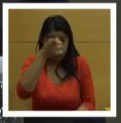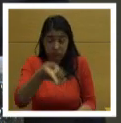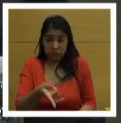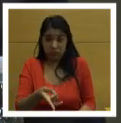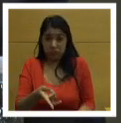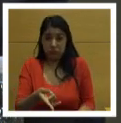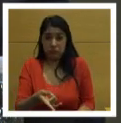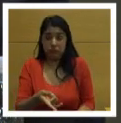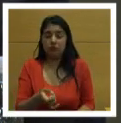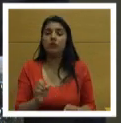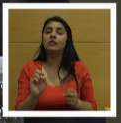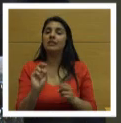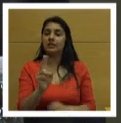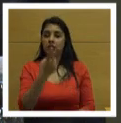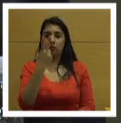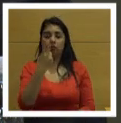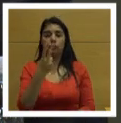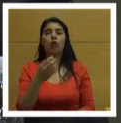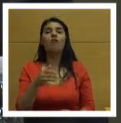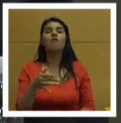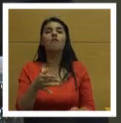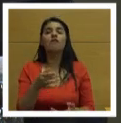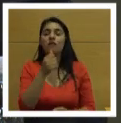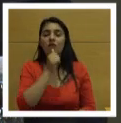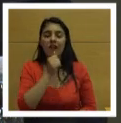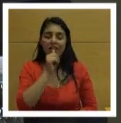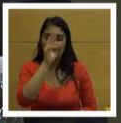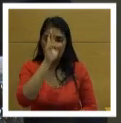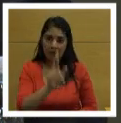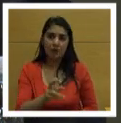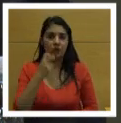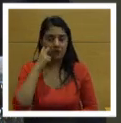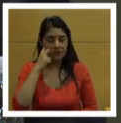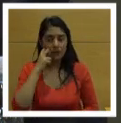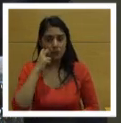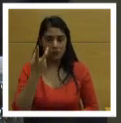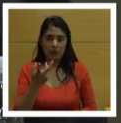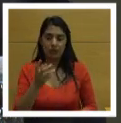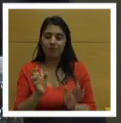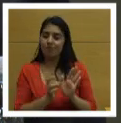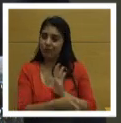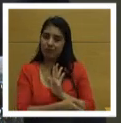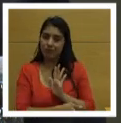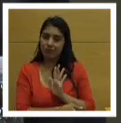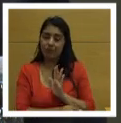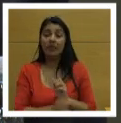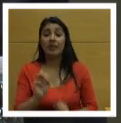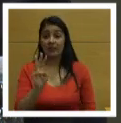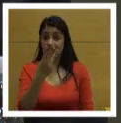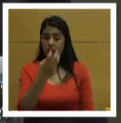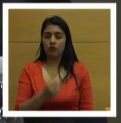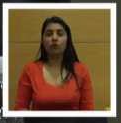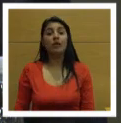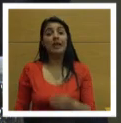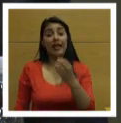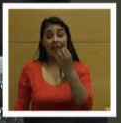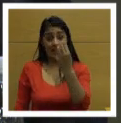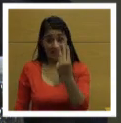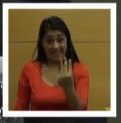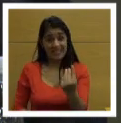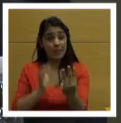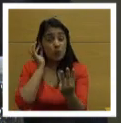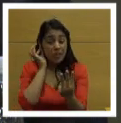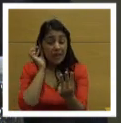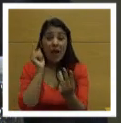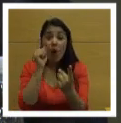lugar, es la vulneración más extendida de los derechos humanos. Tercero, una de cada tres mujeres ha sido o